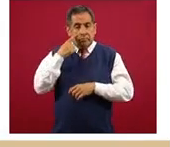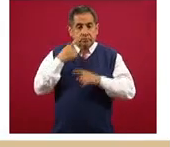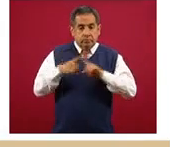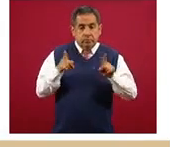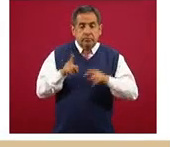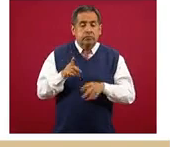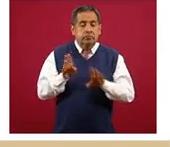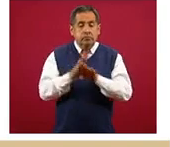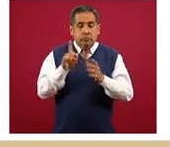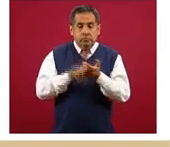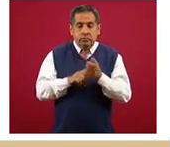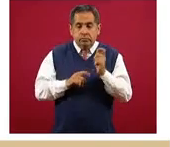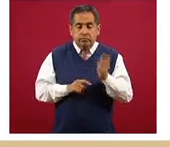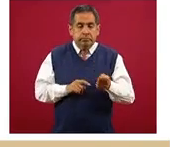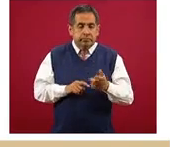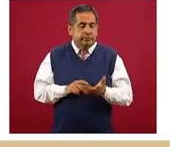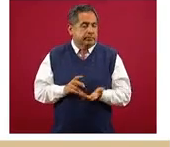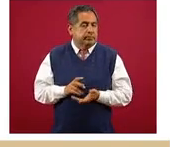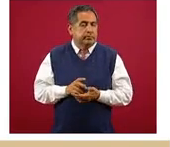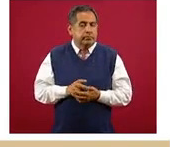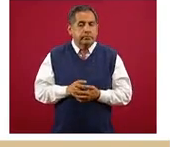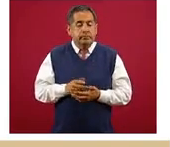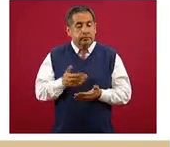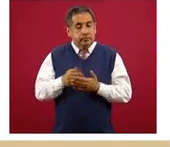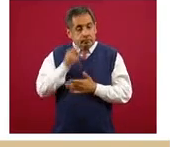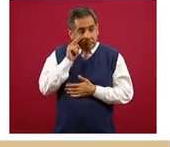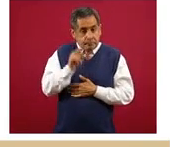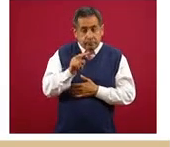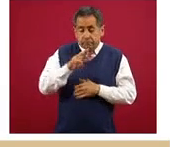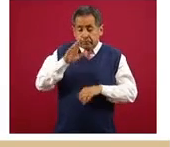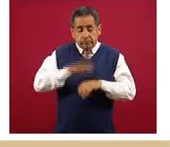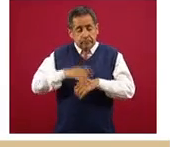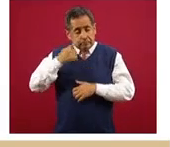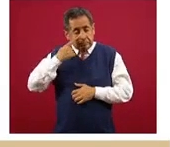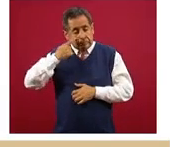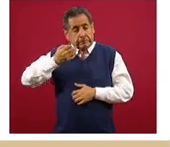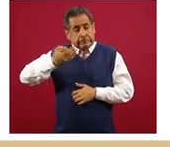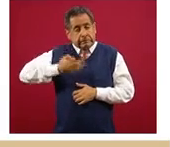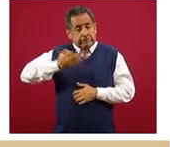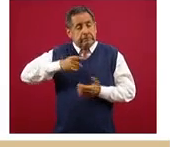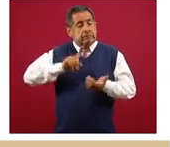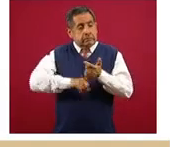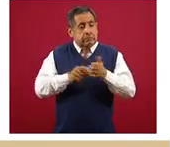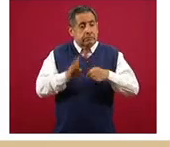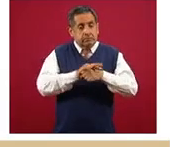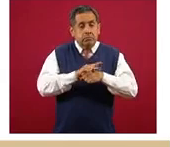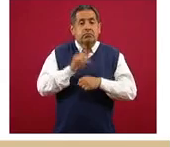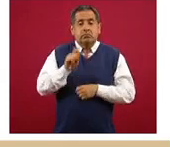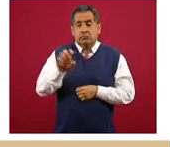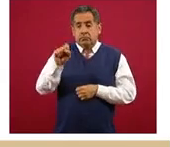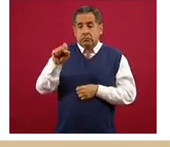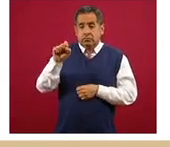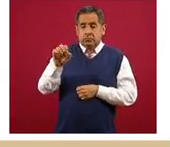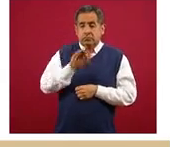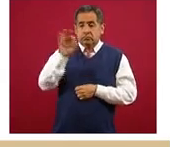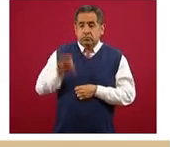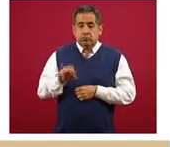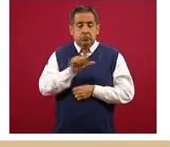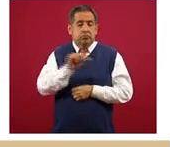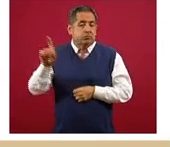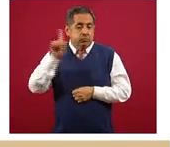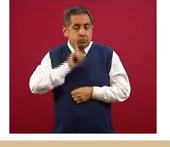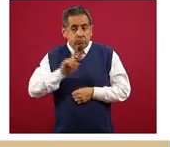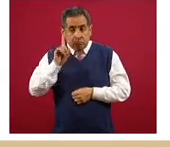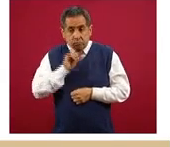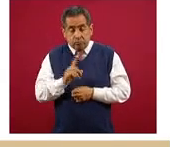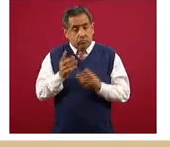de la población en general, aquí de todos los casos confirmados, 60% son mujeres en el